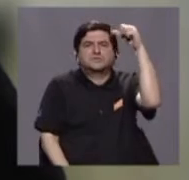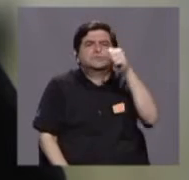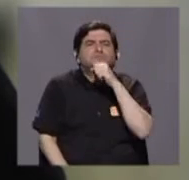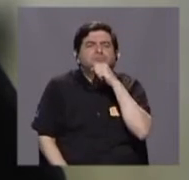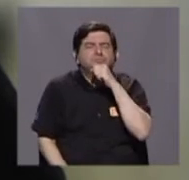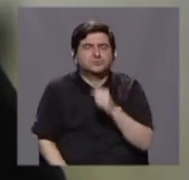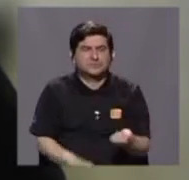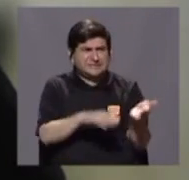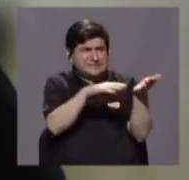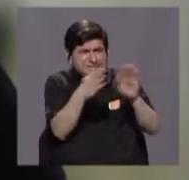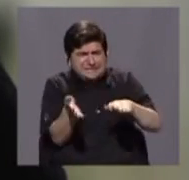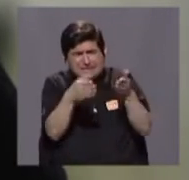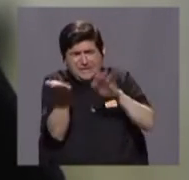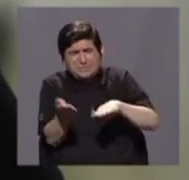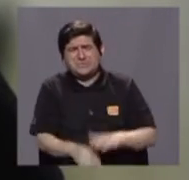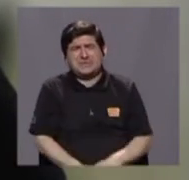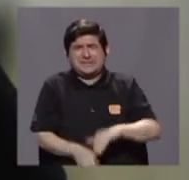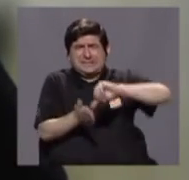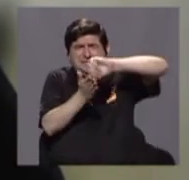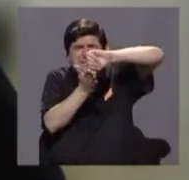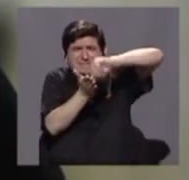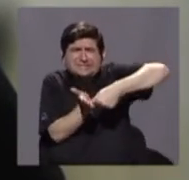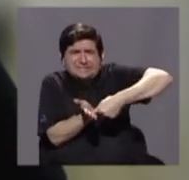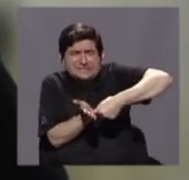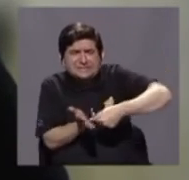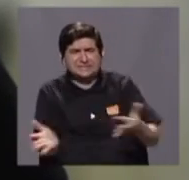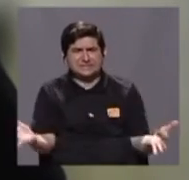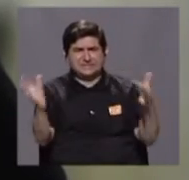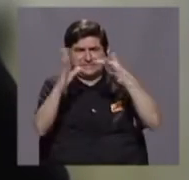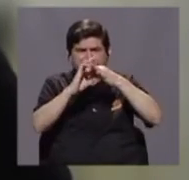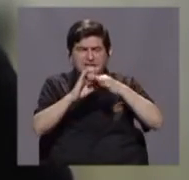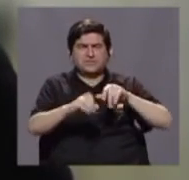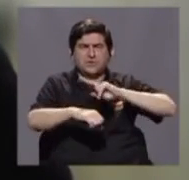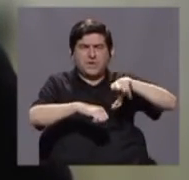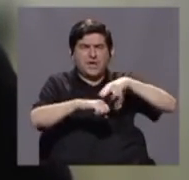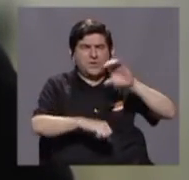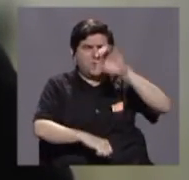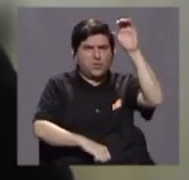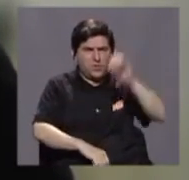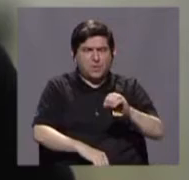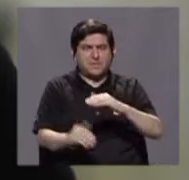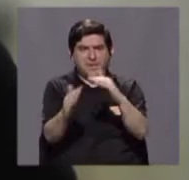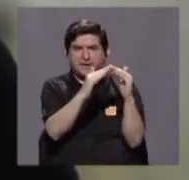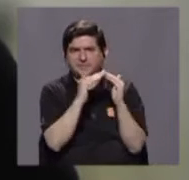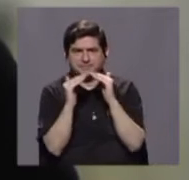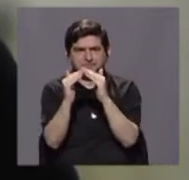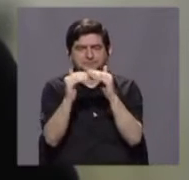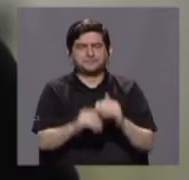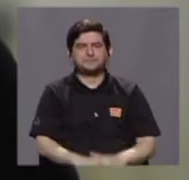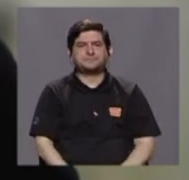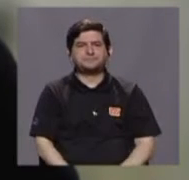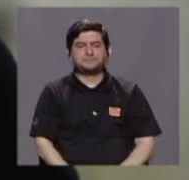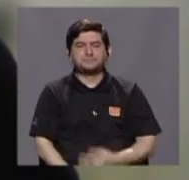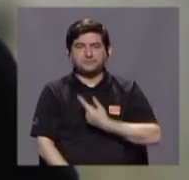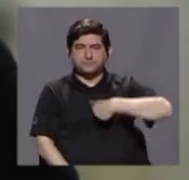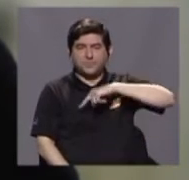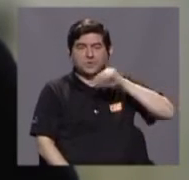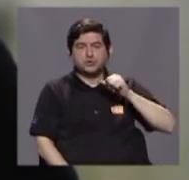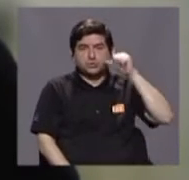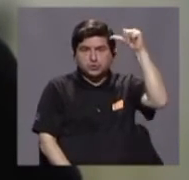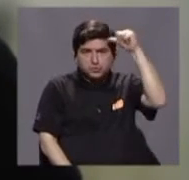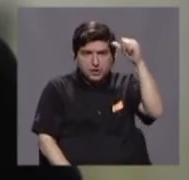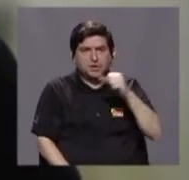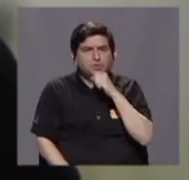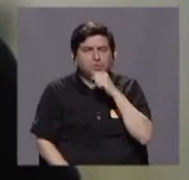la mortalidad se ha ensañado más respecto a los ratios normales del resto de la población. Nuestros mayores